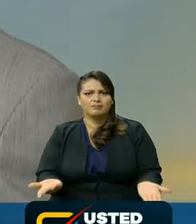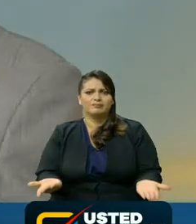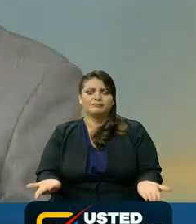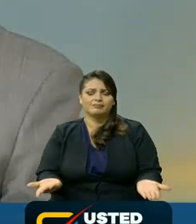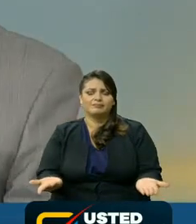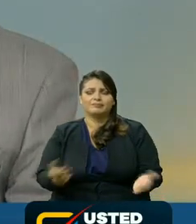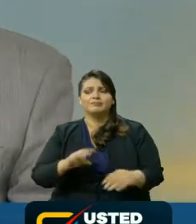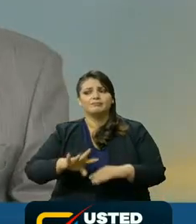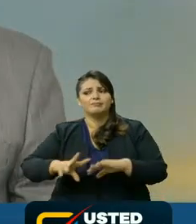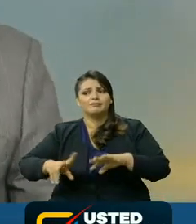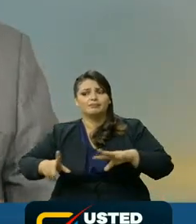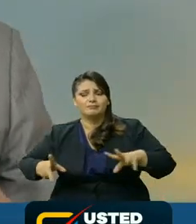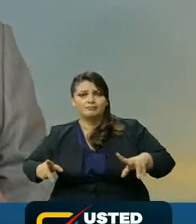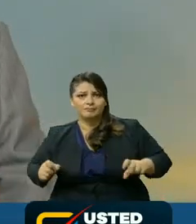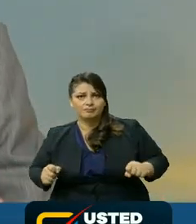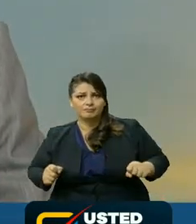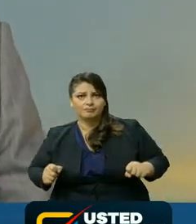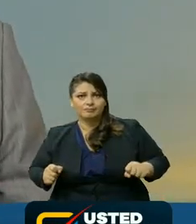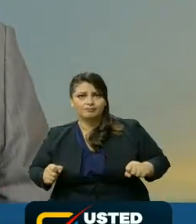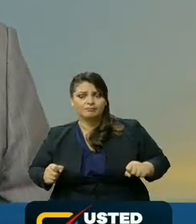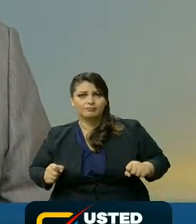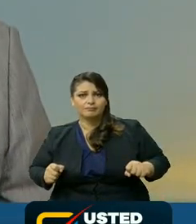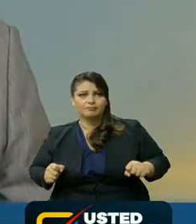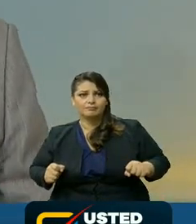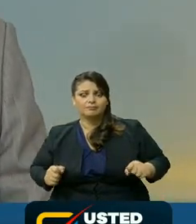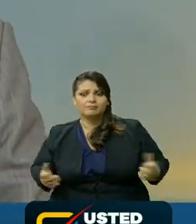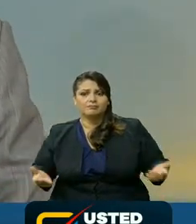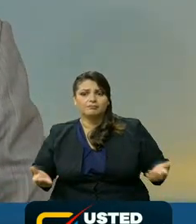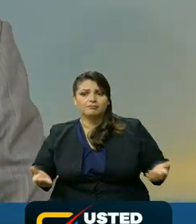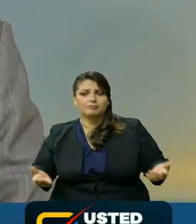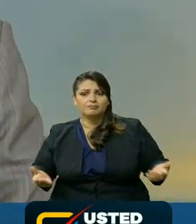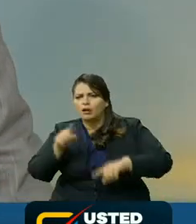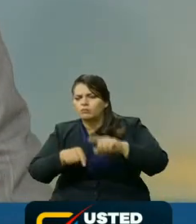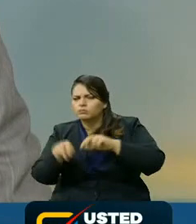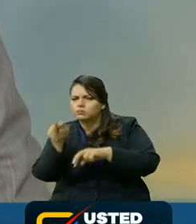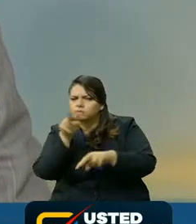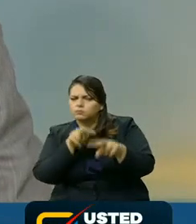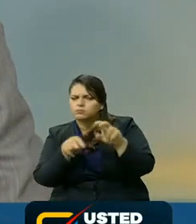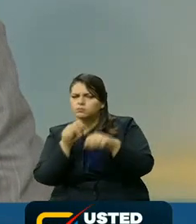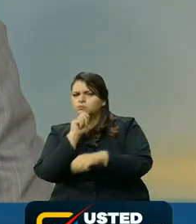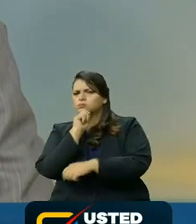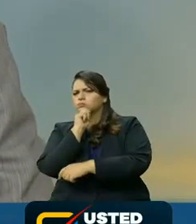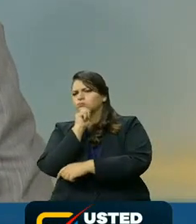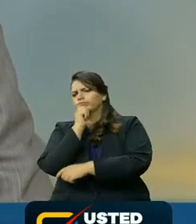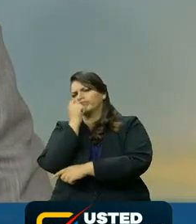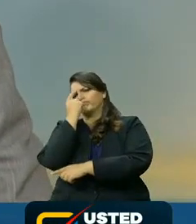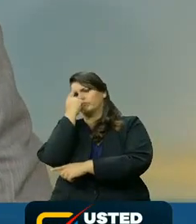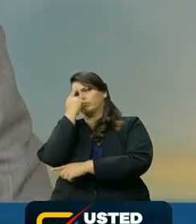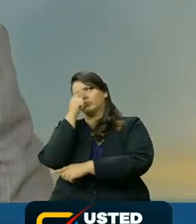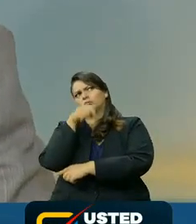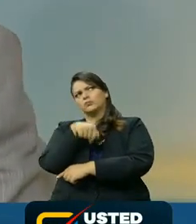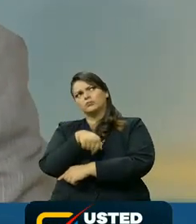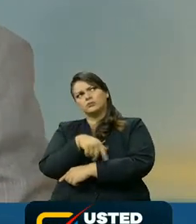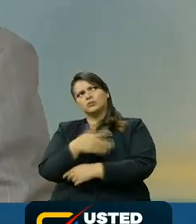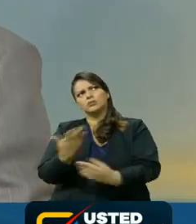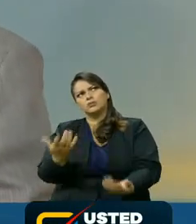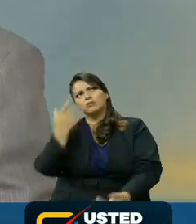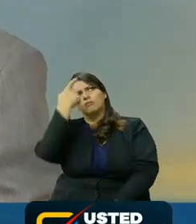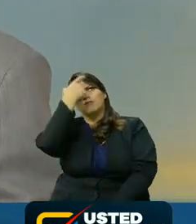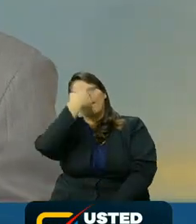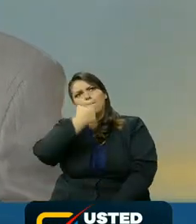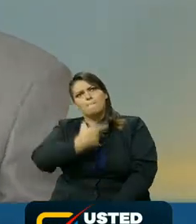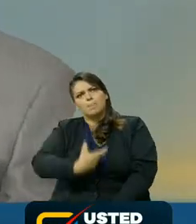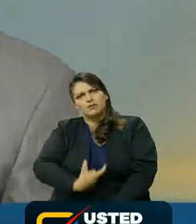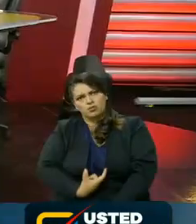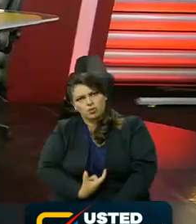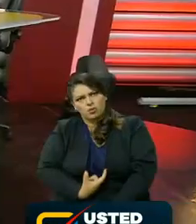Hay teóricos que estudian el tema de otro ángulo que sostienen que en el genoma humano, en el mapa